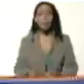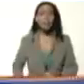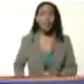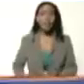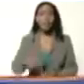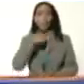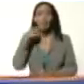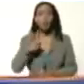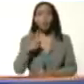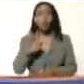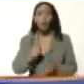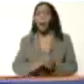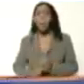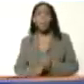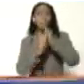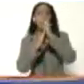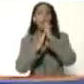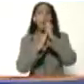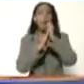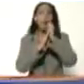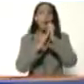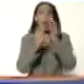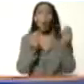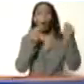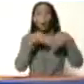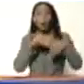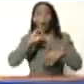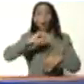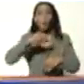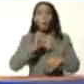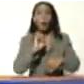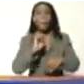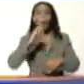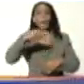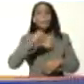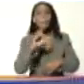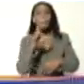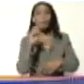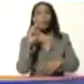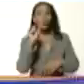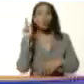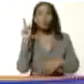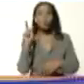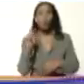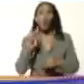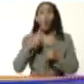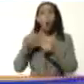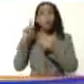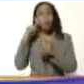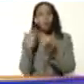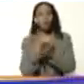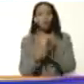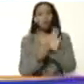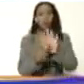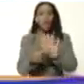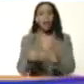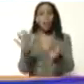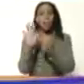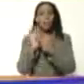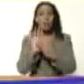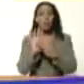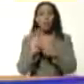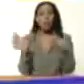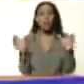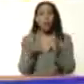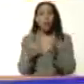en los acuerdos de la OPEP plus una demostración más Yuri Borisov de que otro